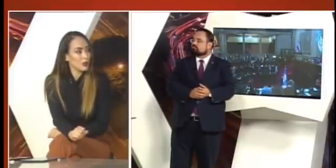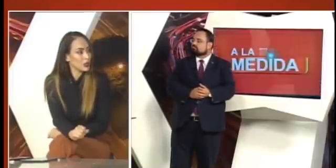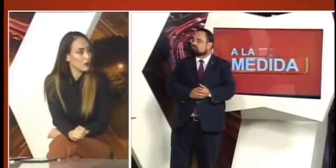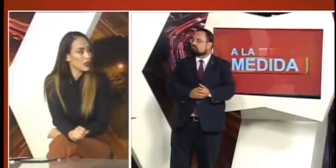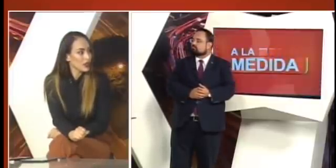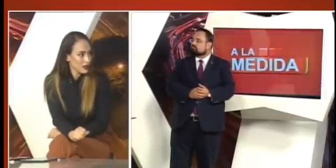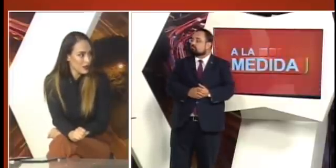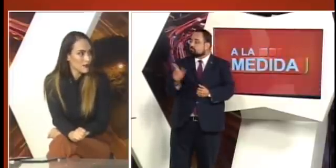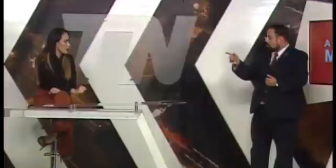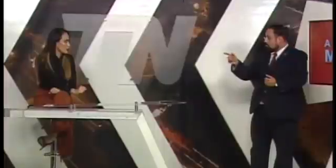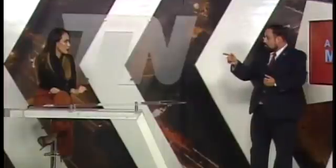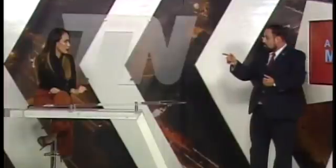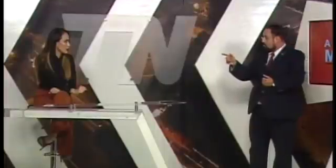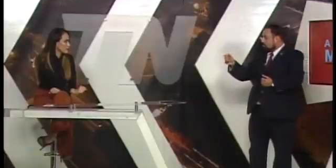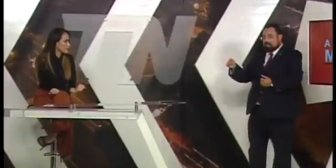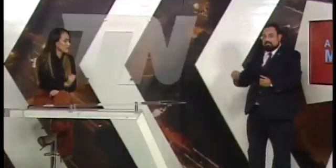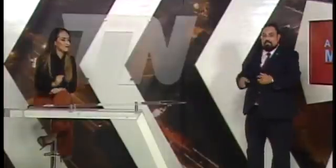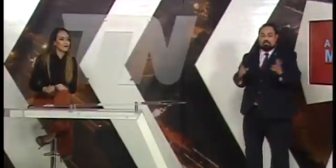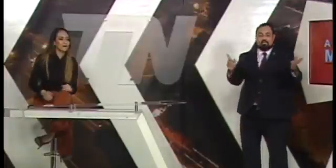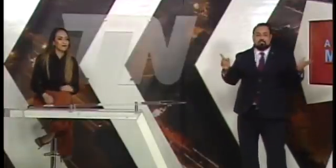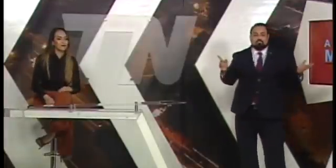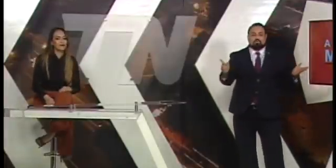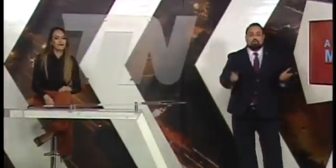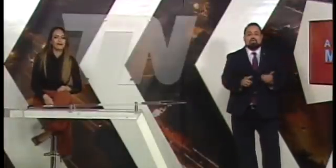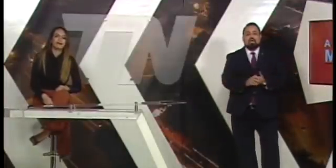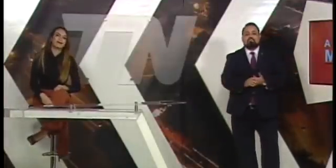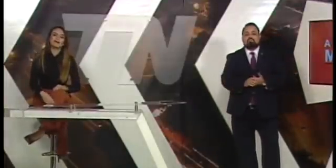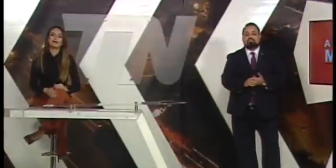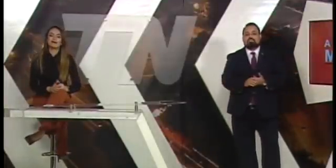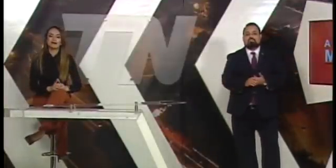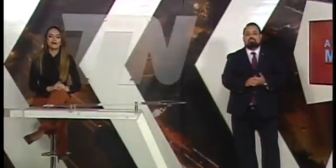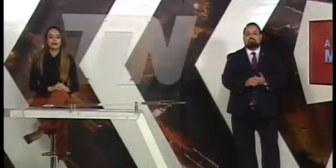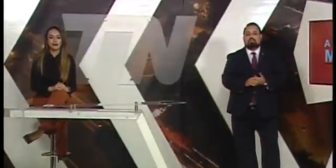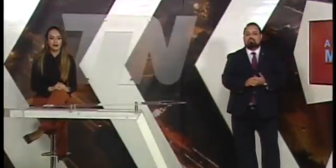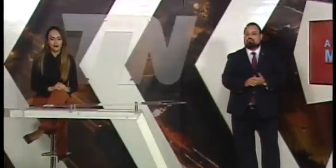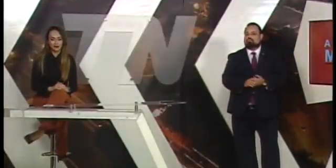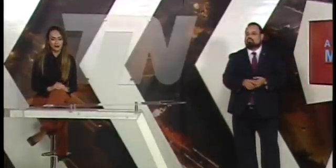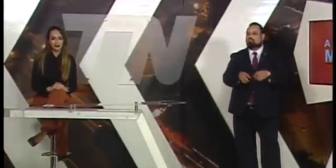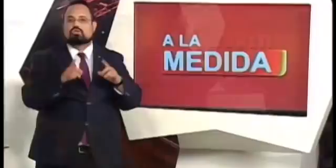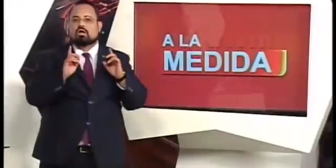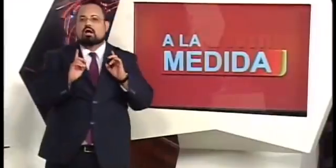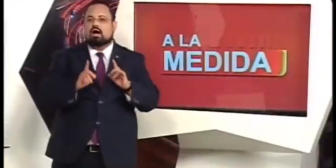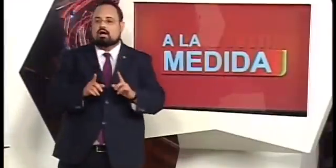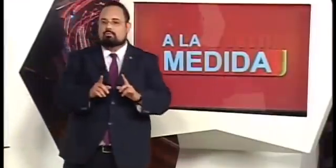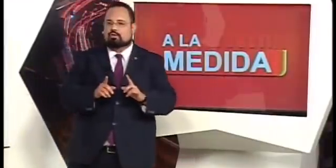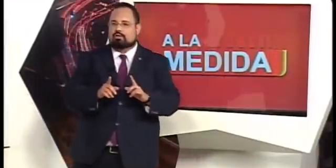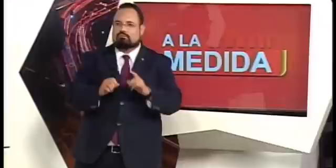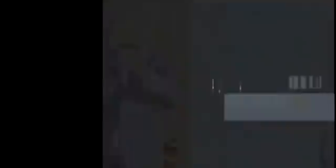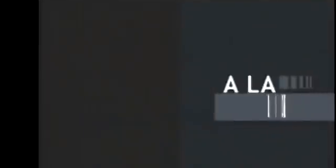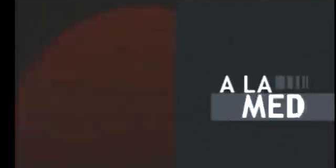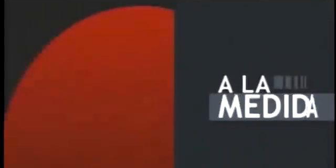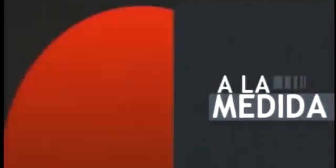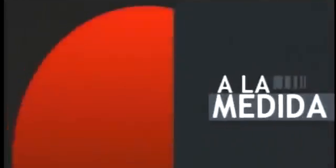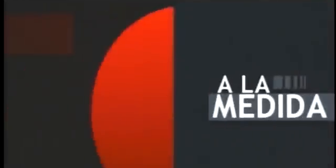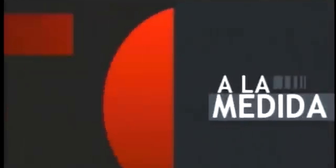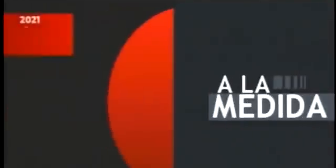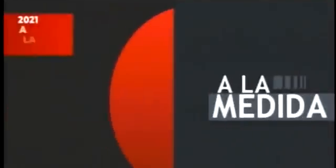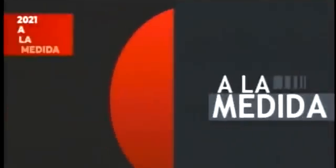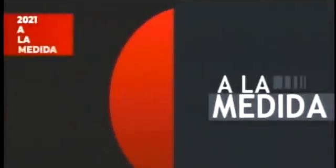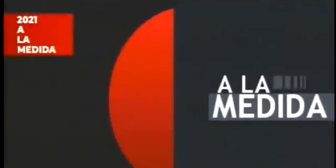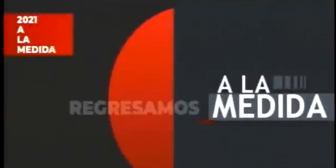de momento vamos a un corte me parece regresamos con las noticias nacionales nosotros somos a la medida